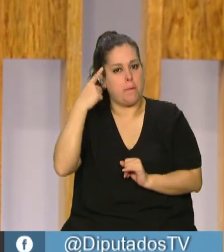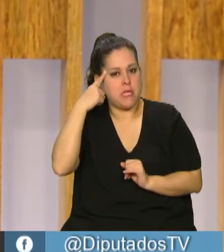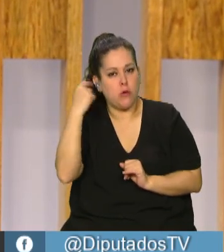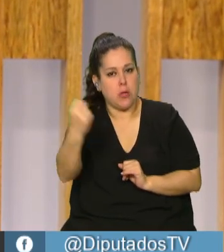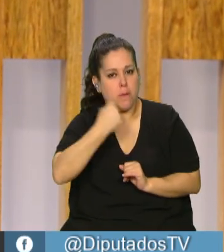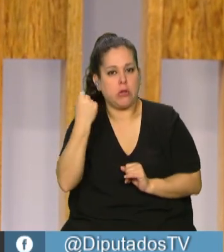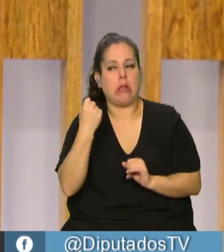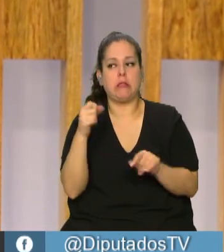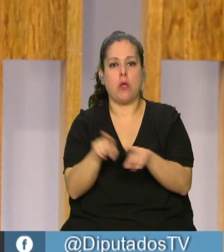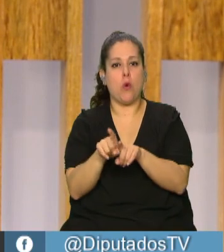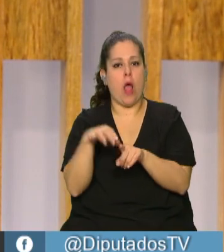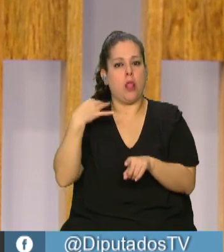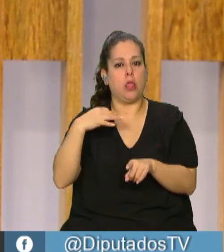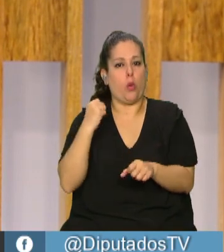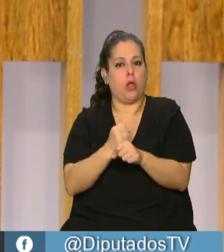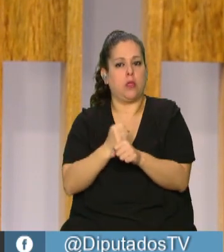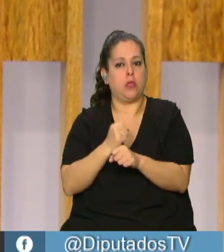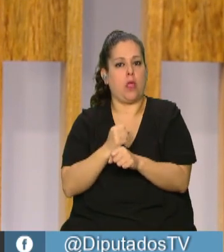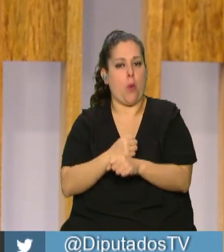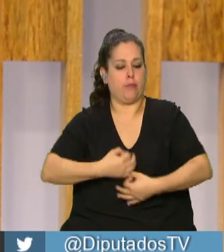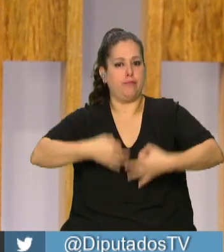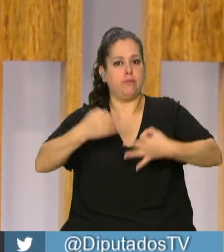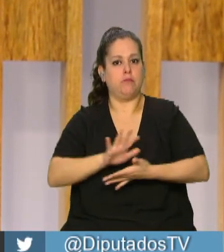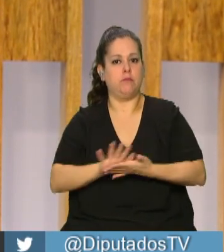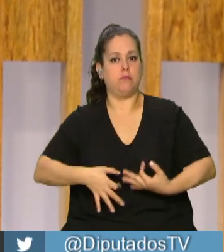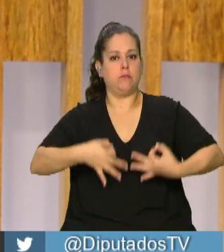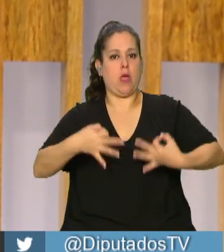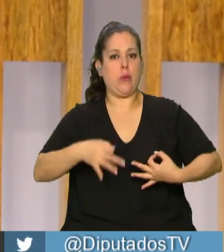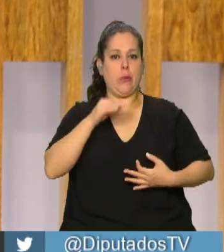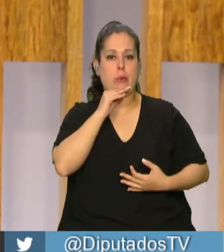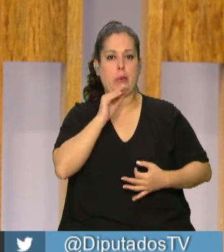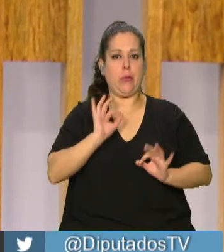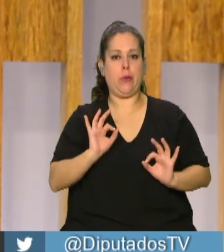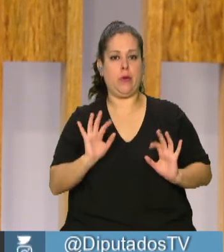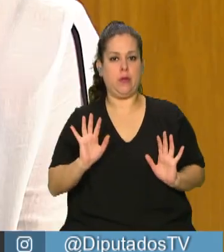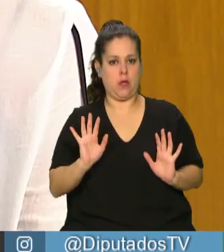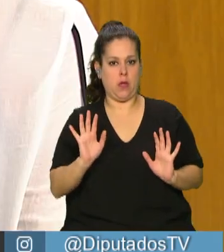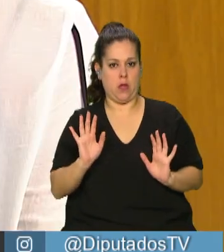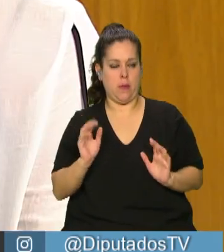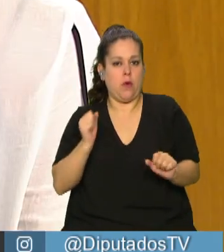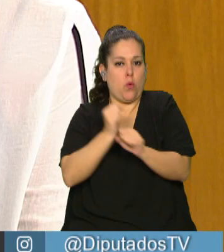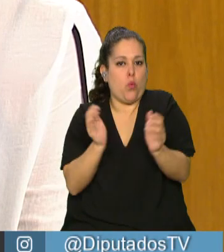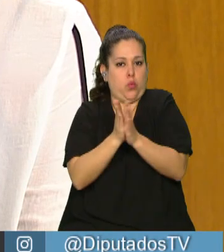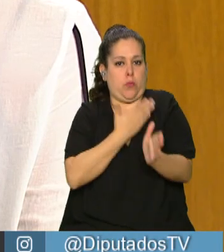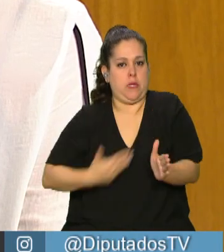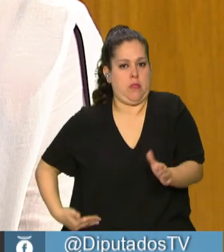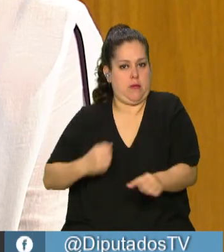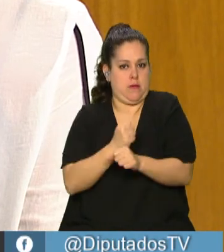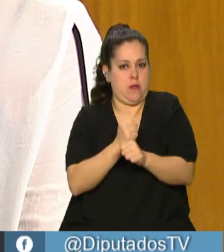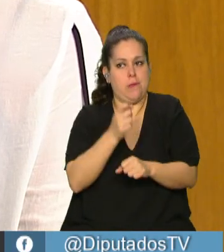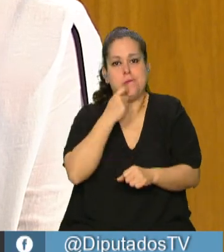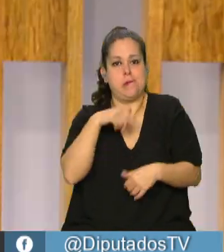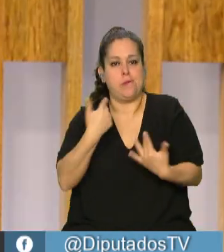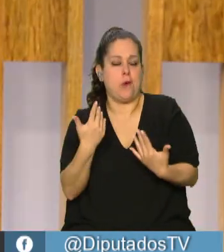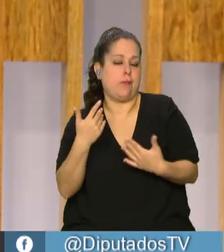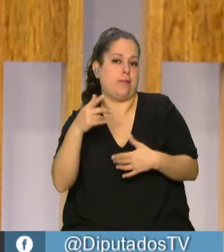la discreción con la que trabajemos, sobre todo al lado del presidente. Con respecto a los temas así de urgencia, como el